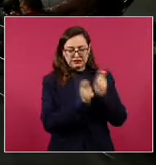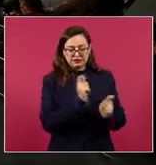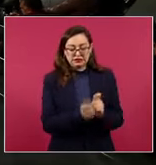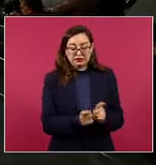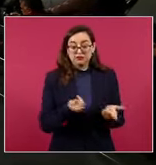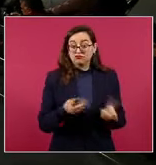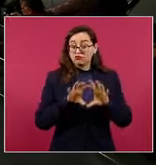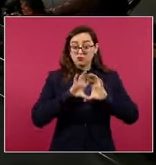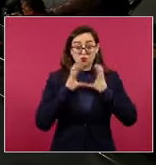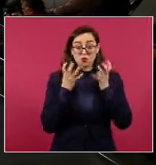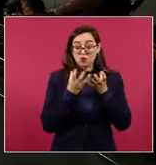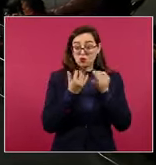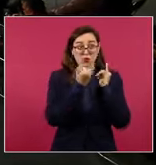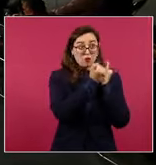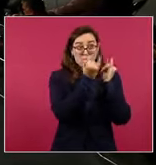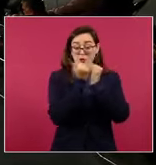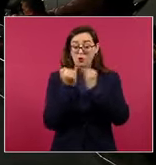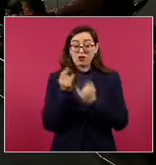todo el mundo.